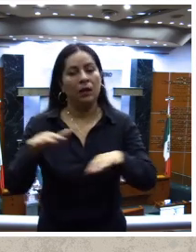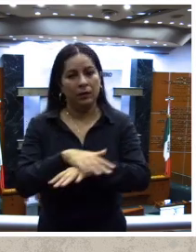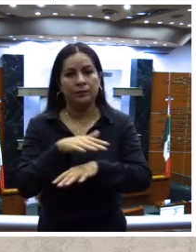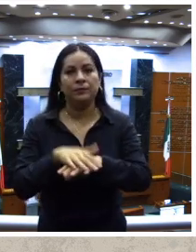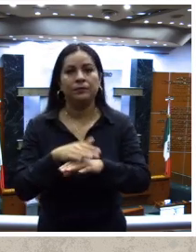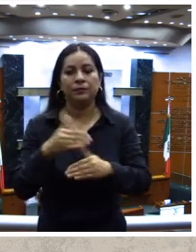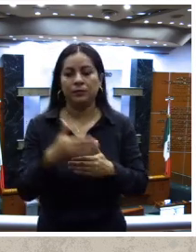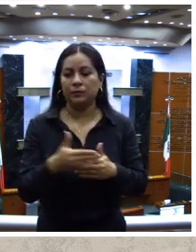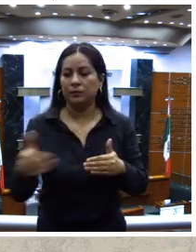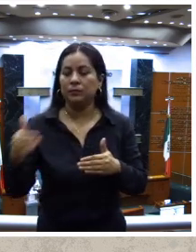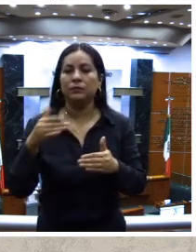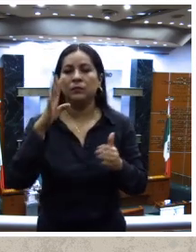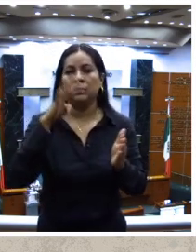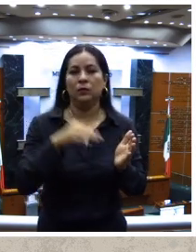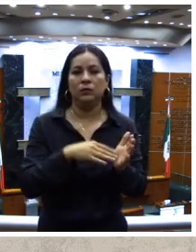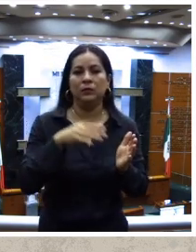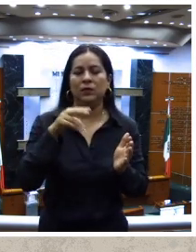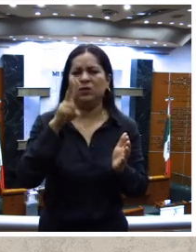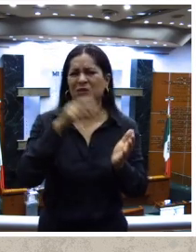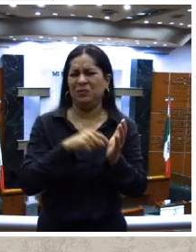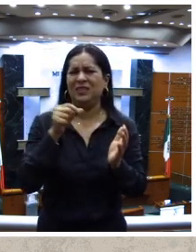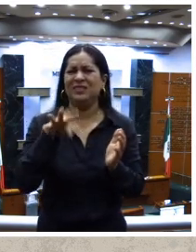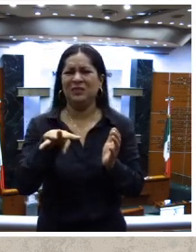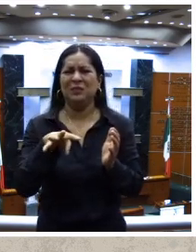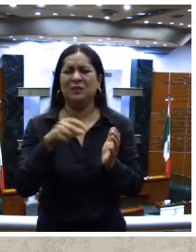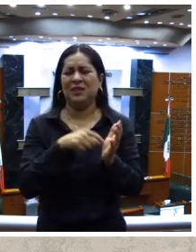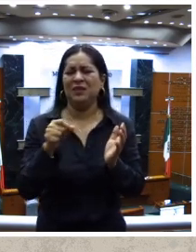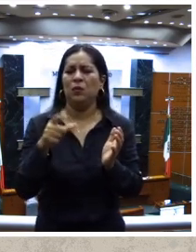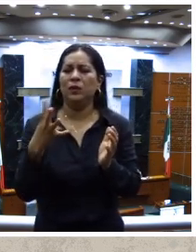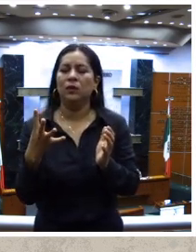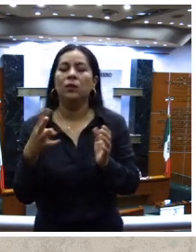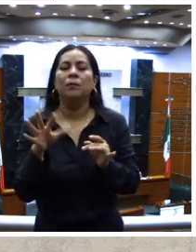y que ha refinanciado en el periodo de 2019 a 2024 aproximadamente